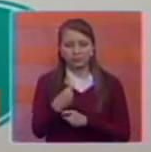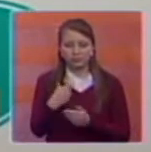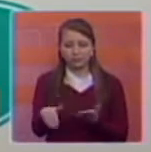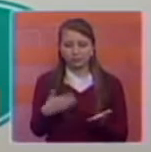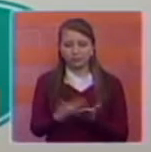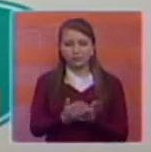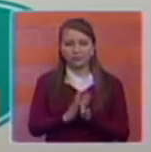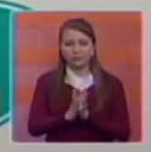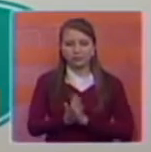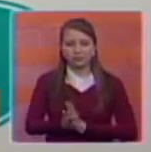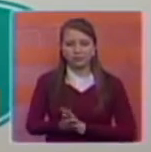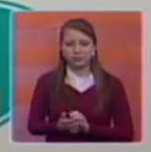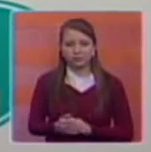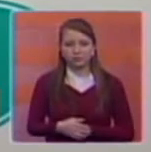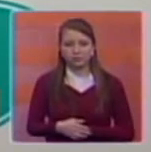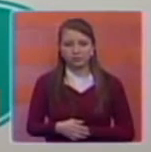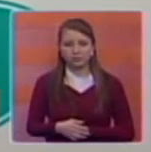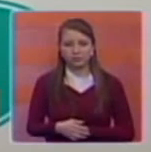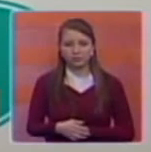aquí. Yo tengo...